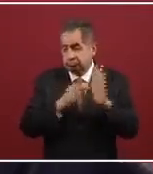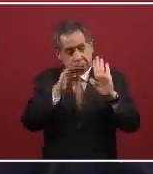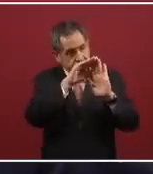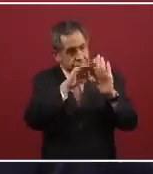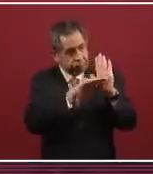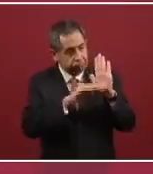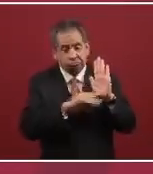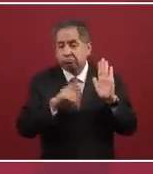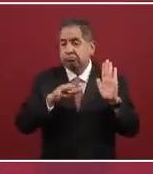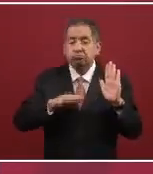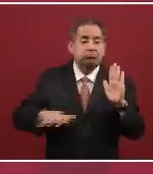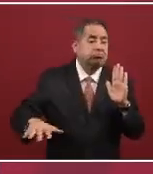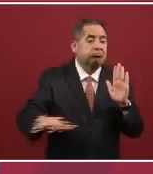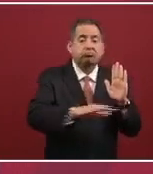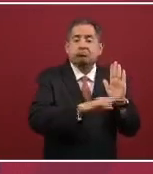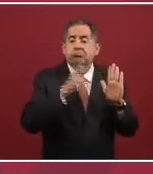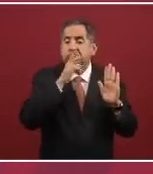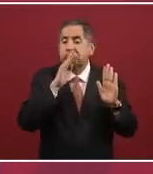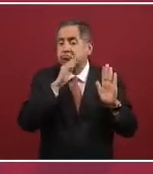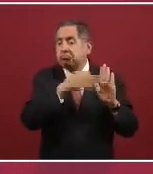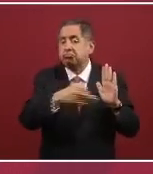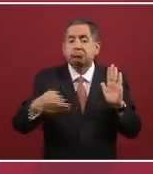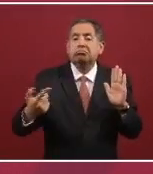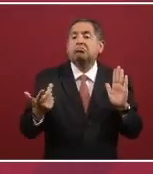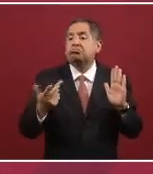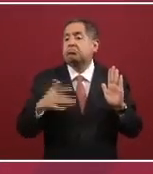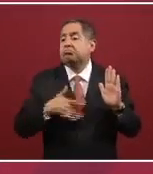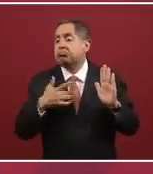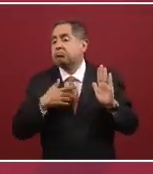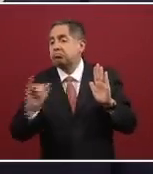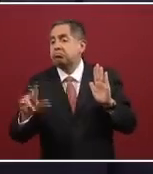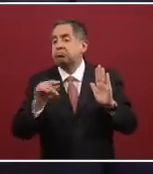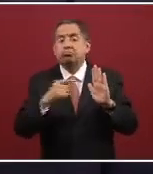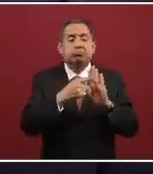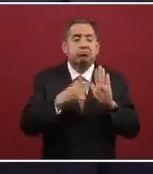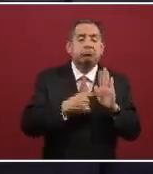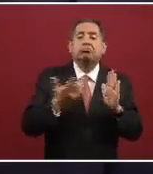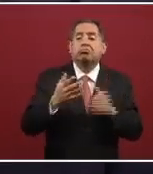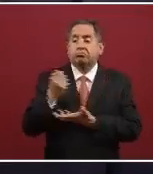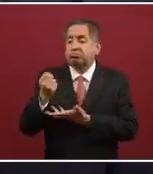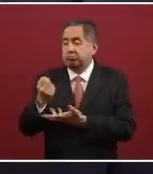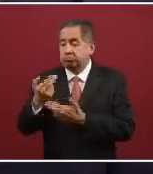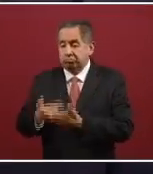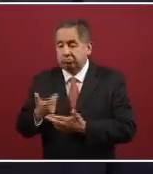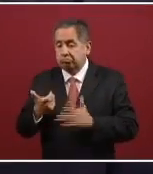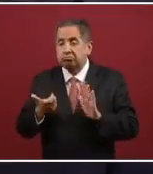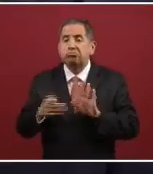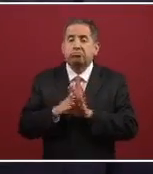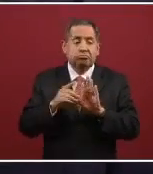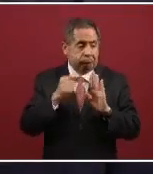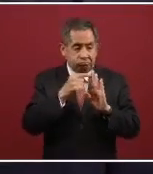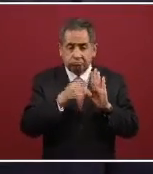Y la asamblea de padres de familia va a decidir cómo se usa el recurso.